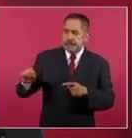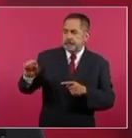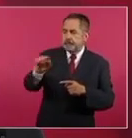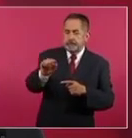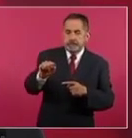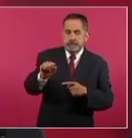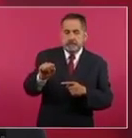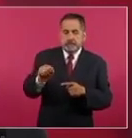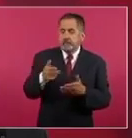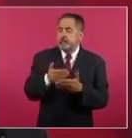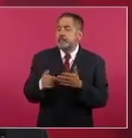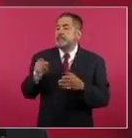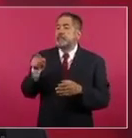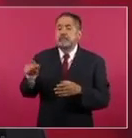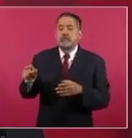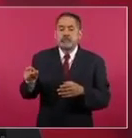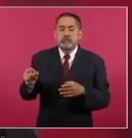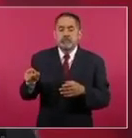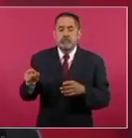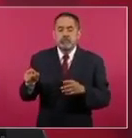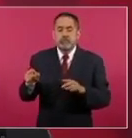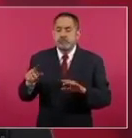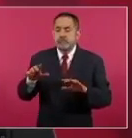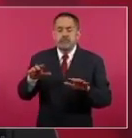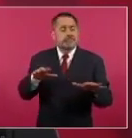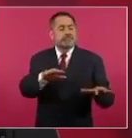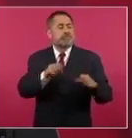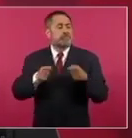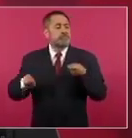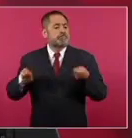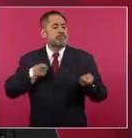son actualmente latifundistas.